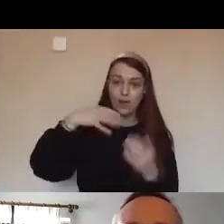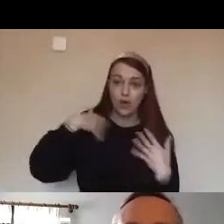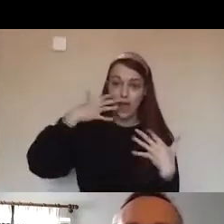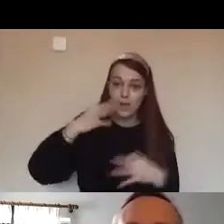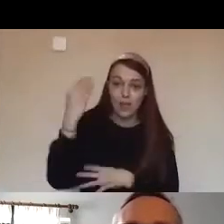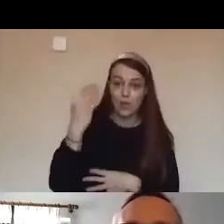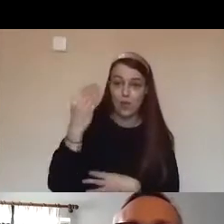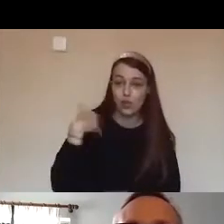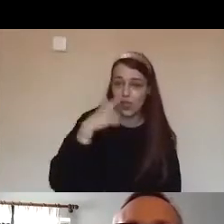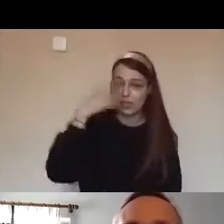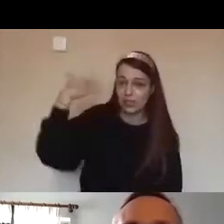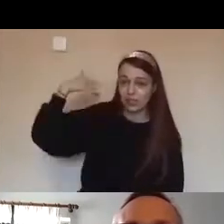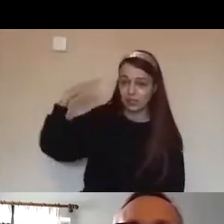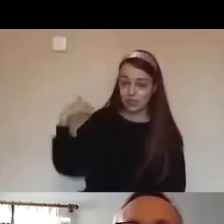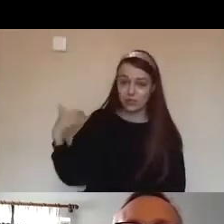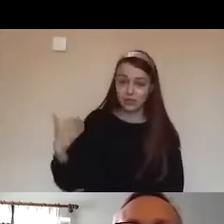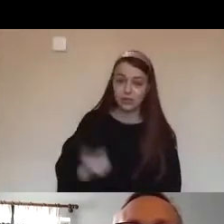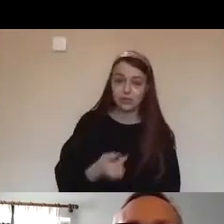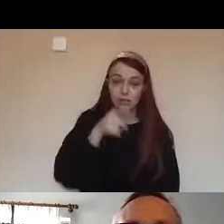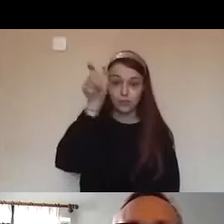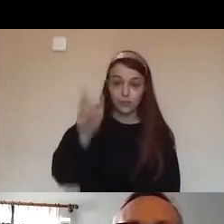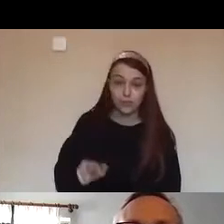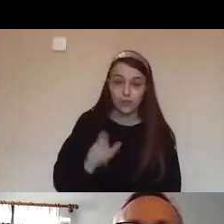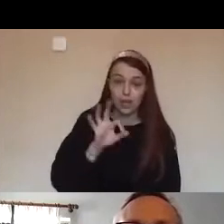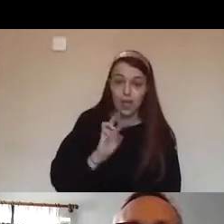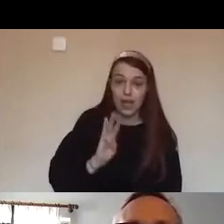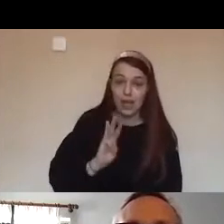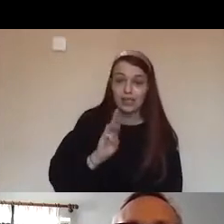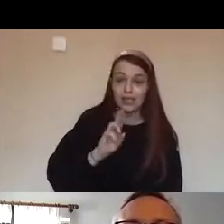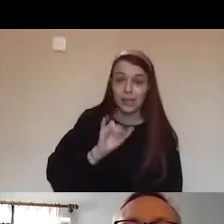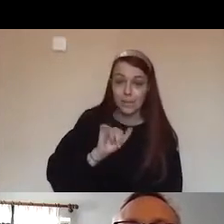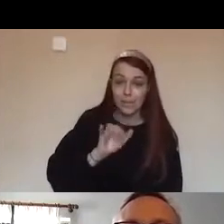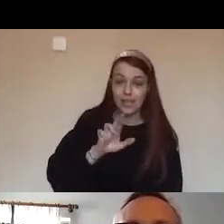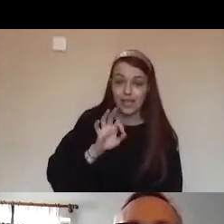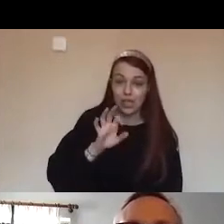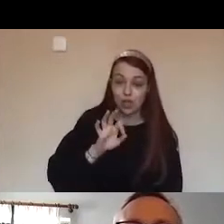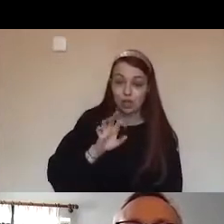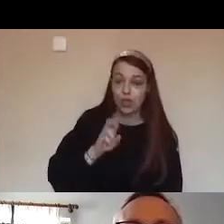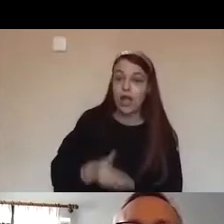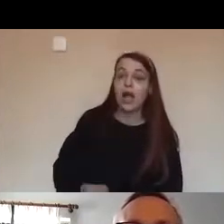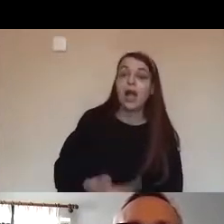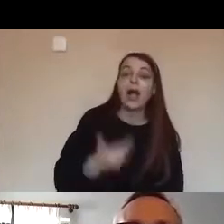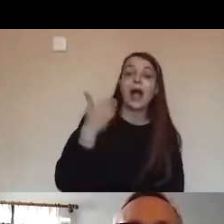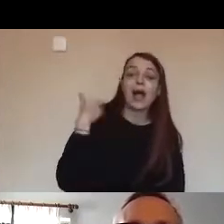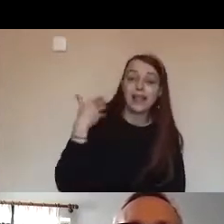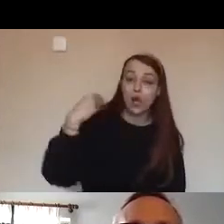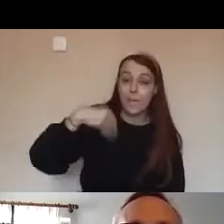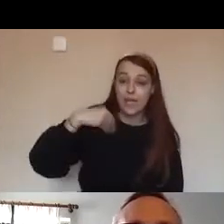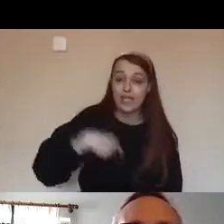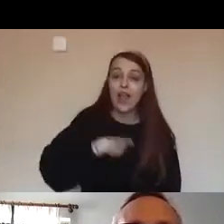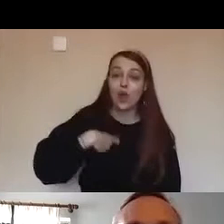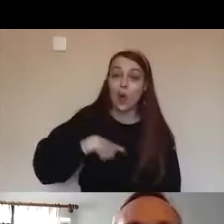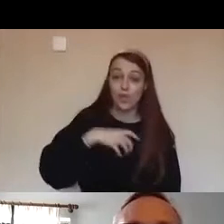Y este hombre, Spiros Stravinopoulos, el anterior presidente del Comité